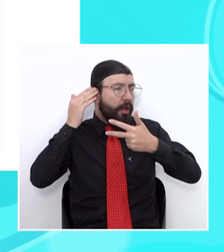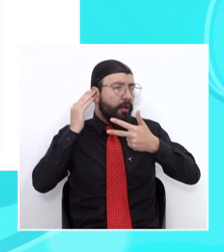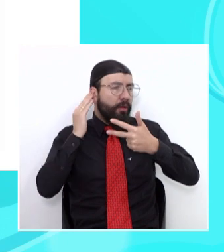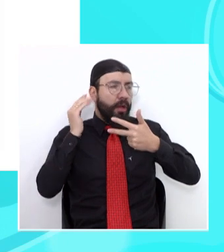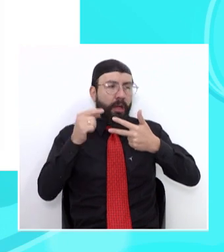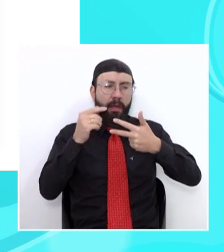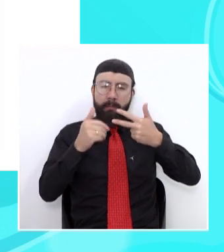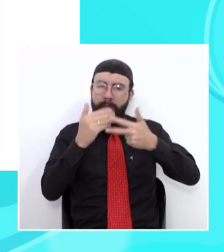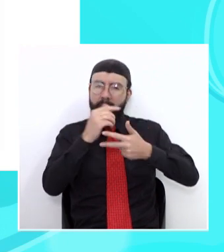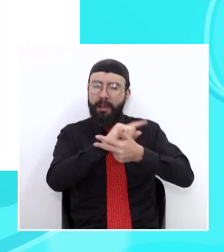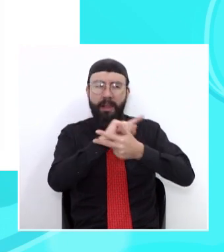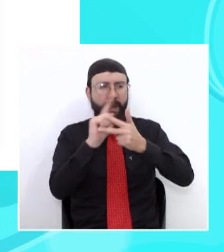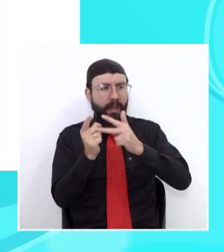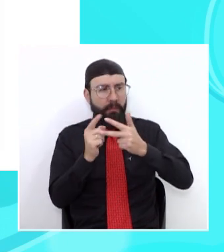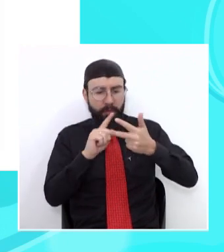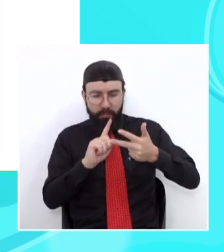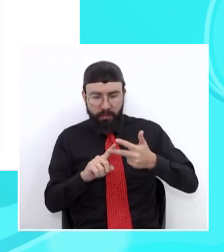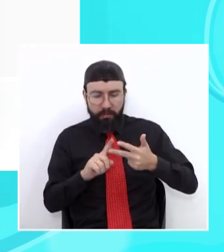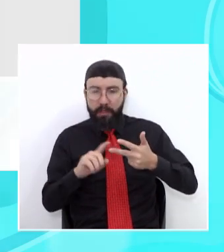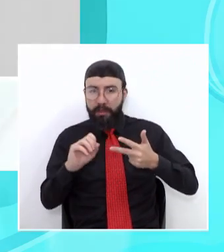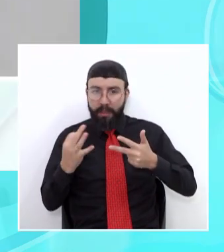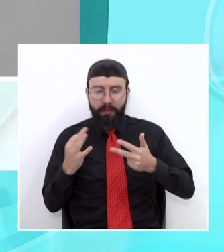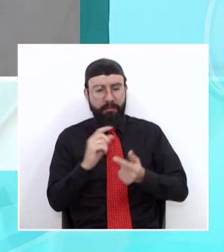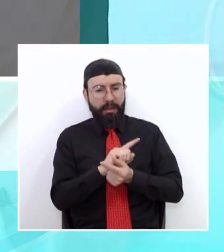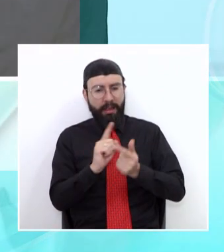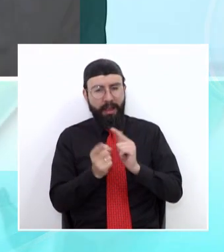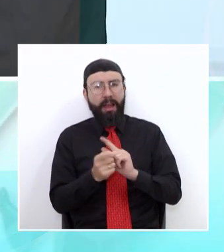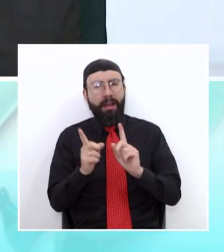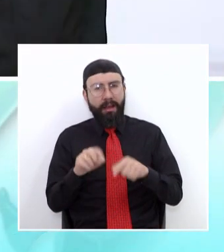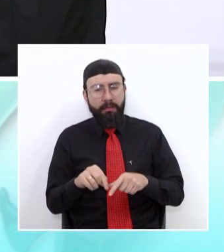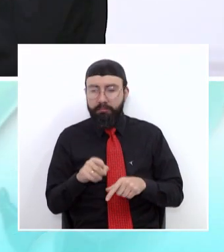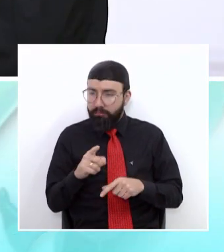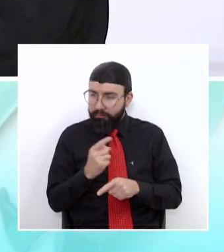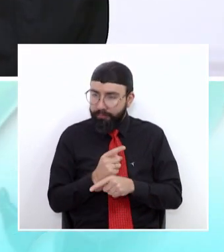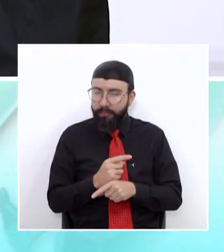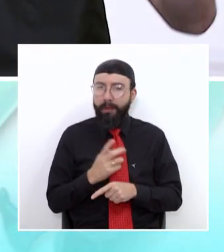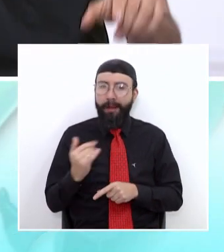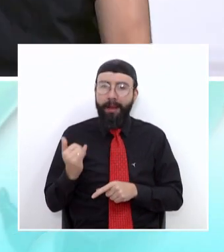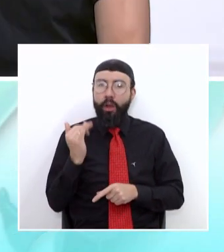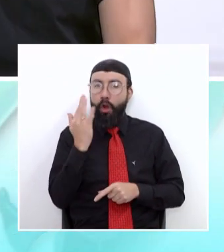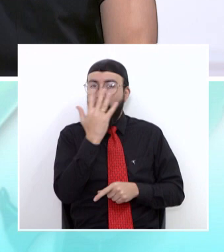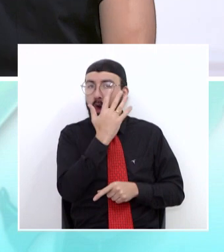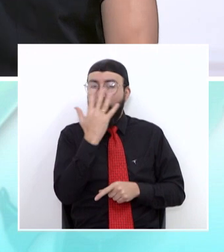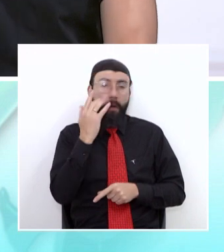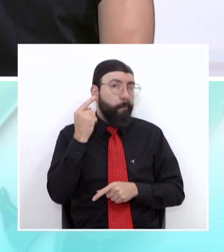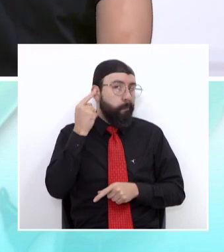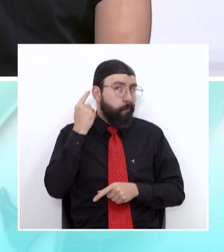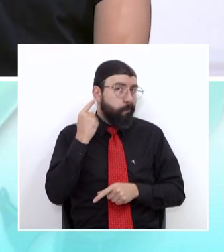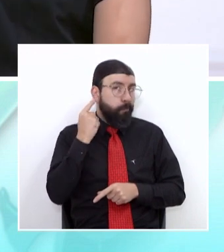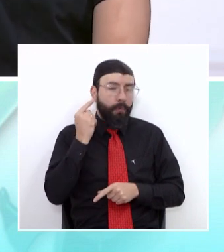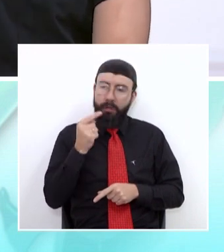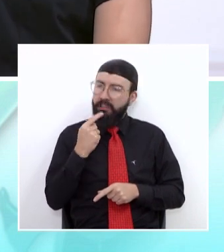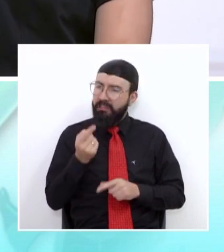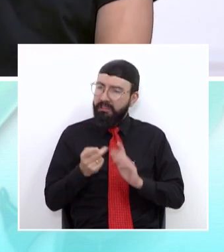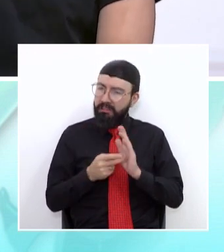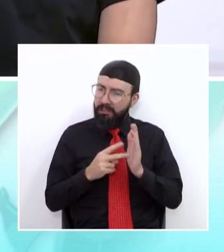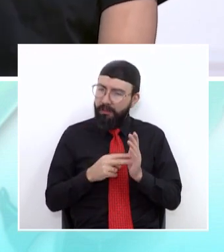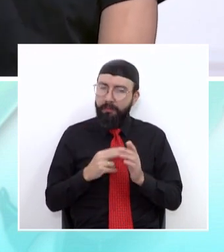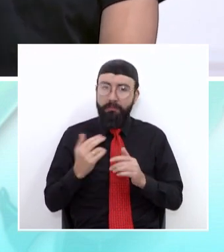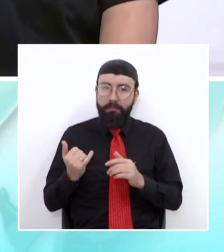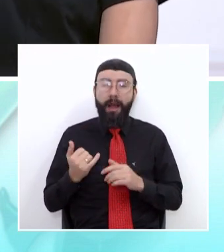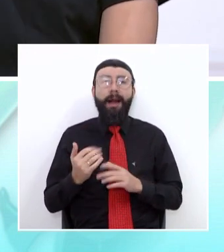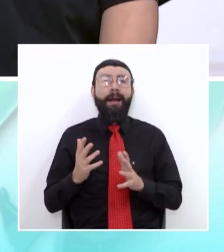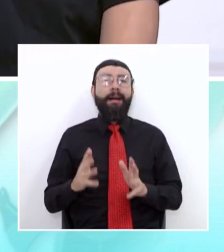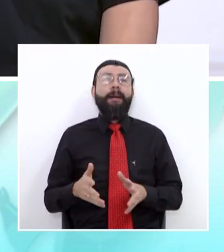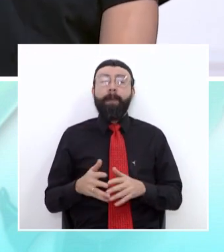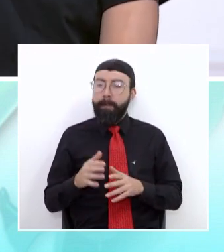es cierto? Y en la fase 3 comienza a haber otro cambio, que es el que nos da la coloración. ¿Eso qué nos dice? Nos da la